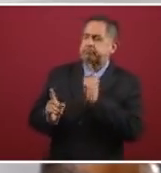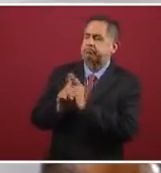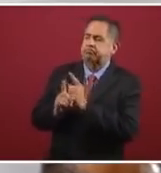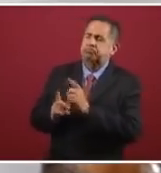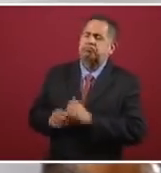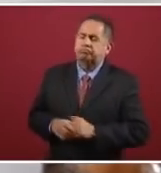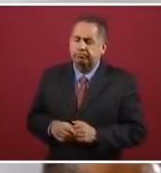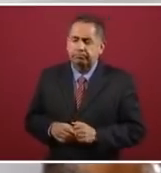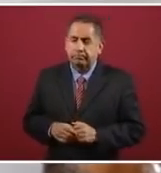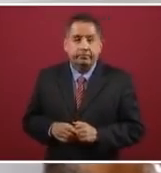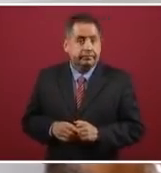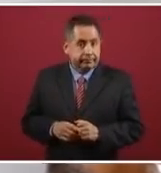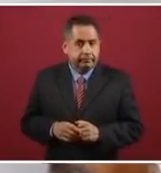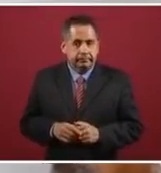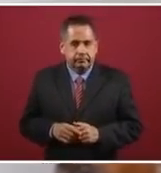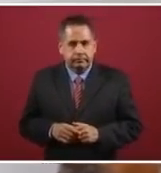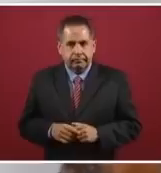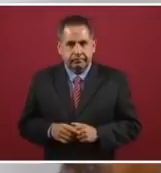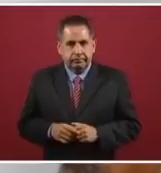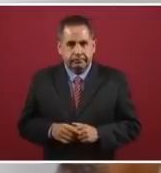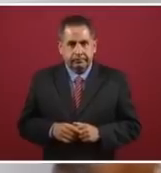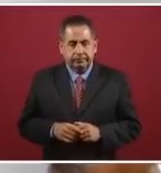y